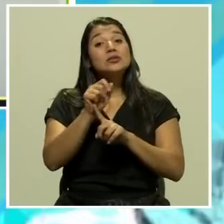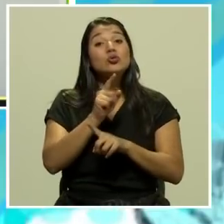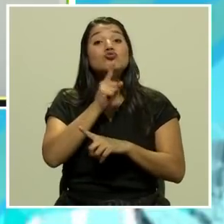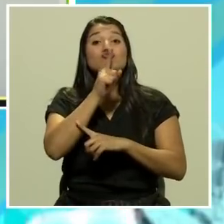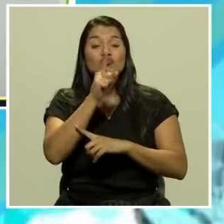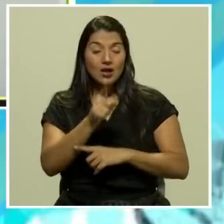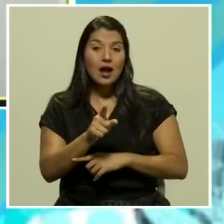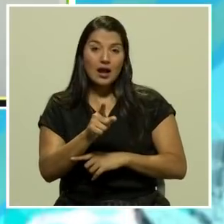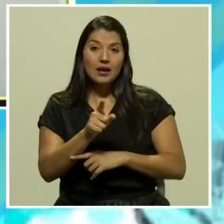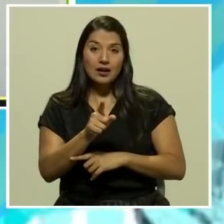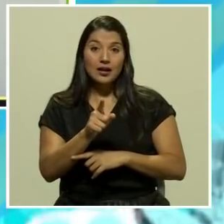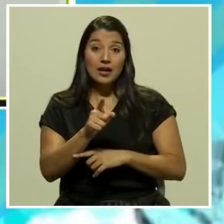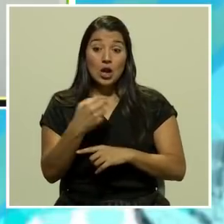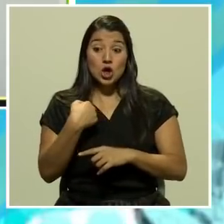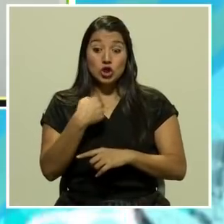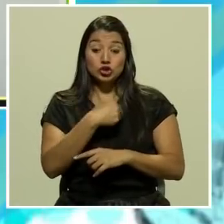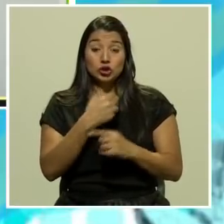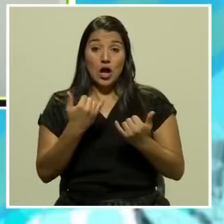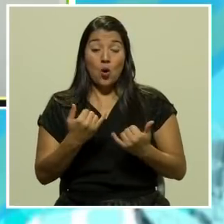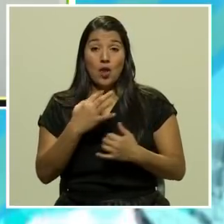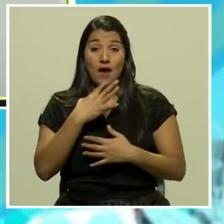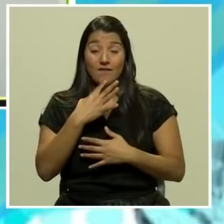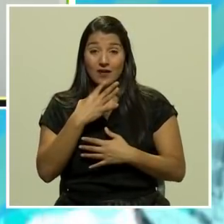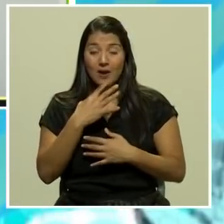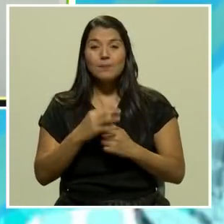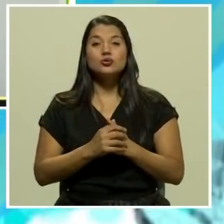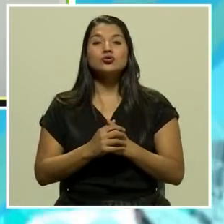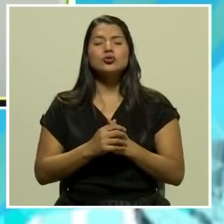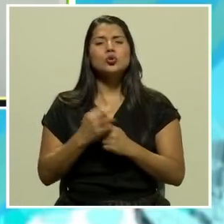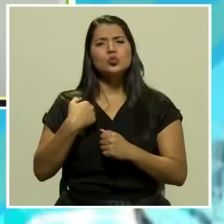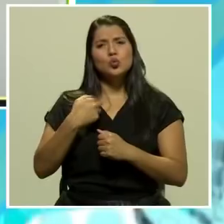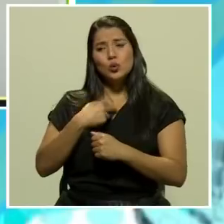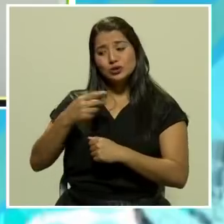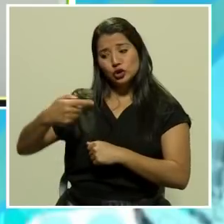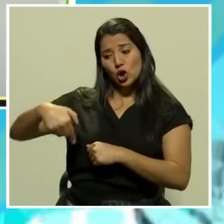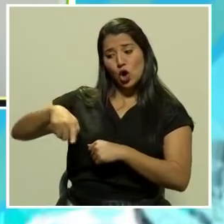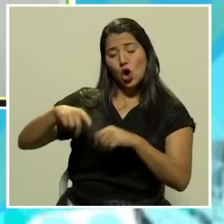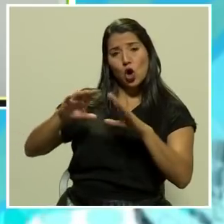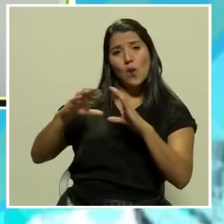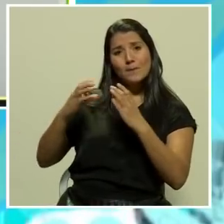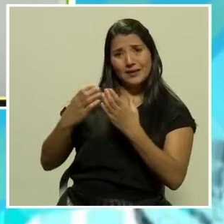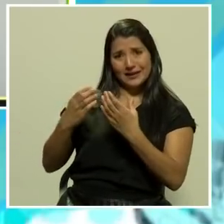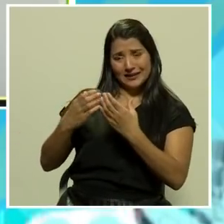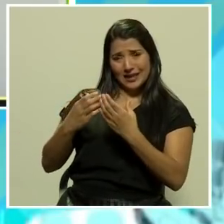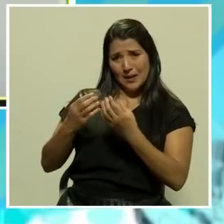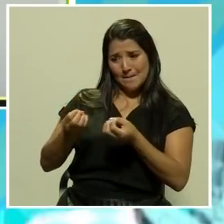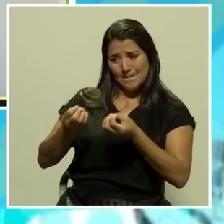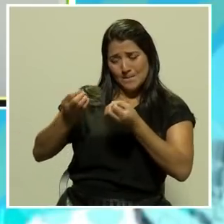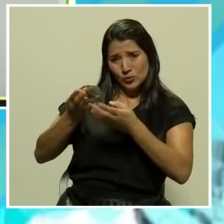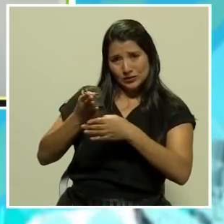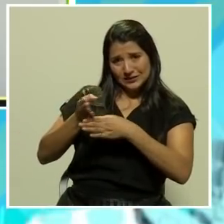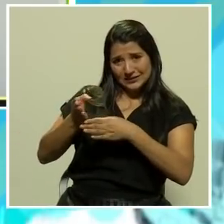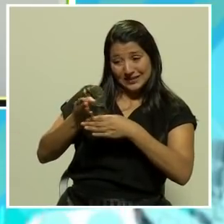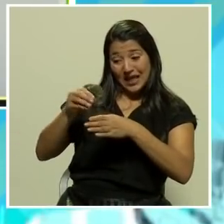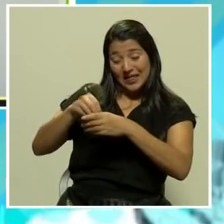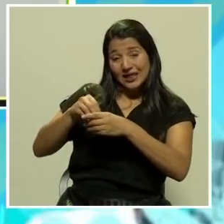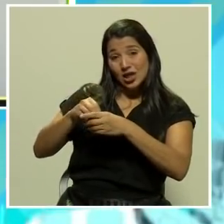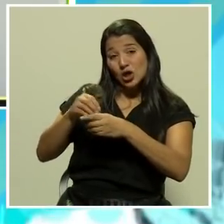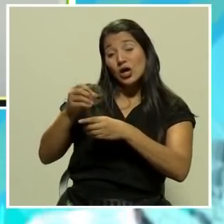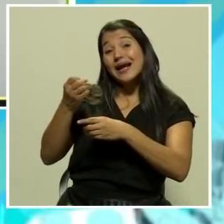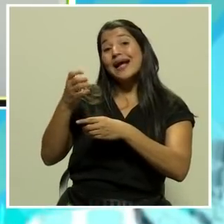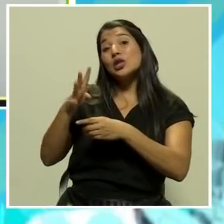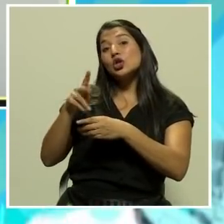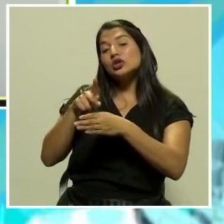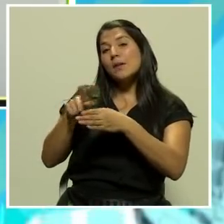una realidad la que estamos hablando. Nuestro Comité Científico Multidisciplinario está conformado por 12 profesionales, por